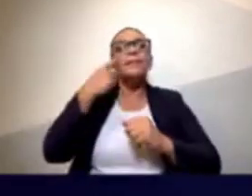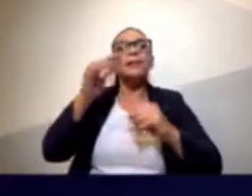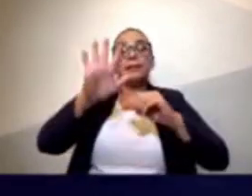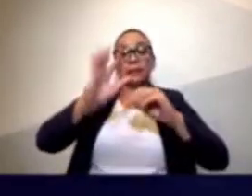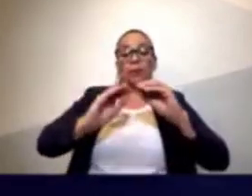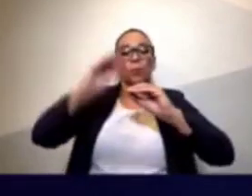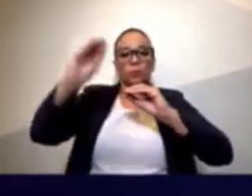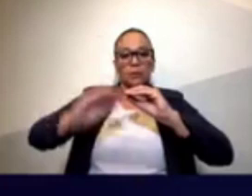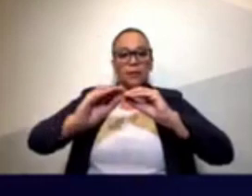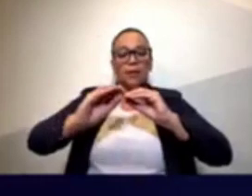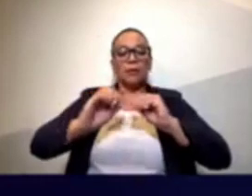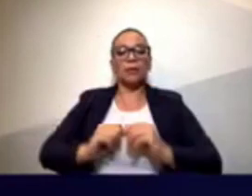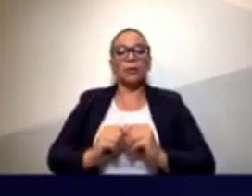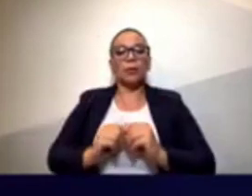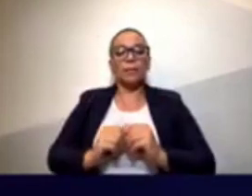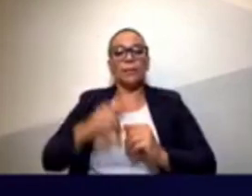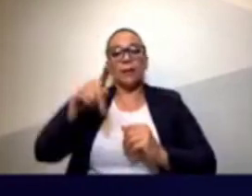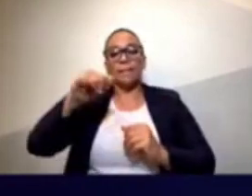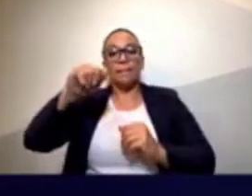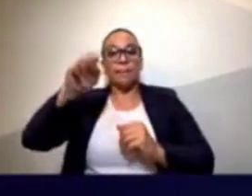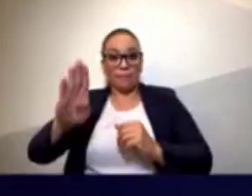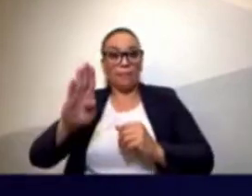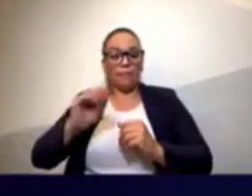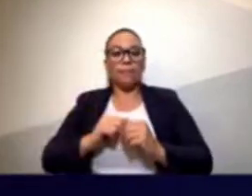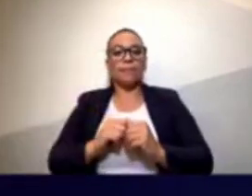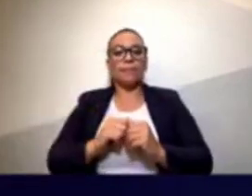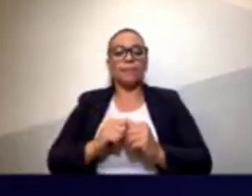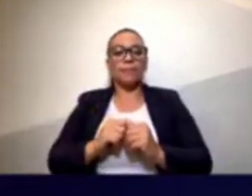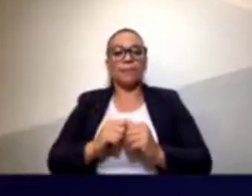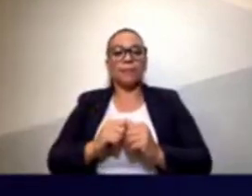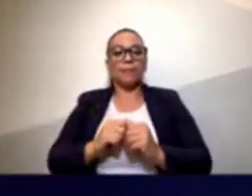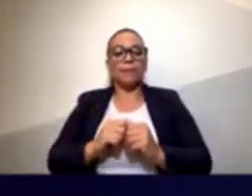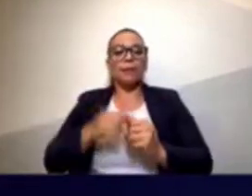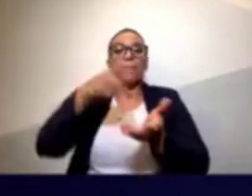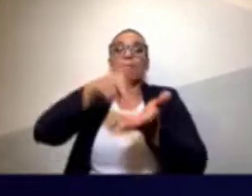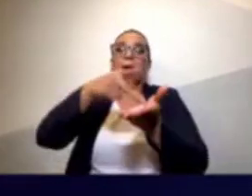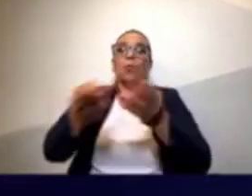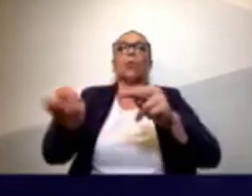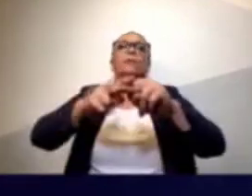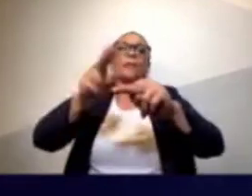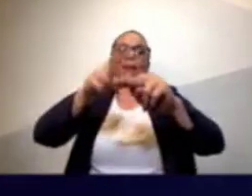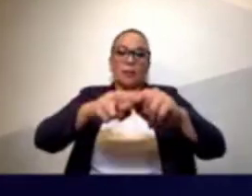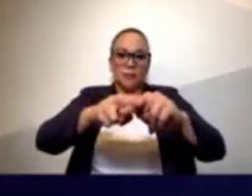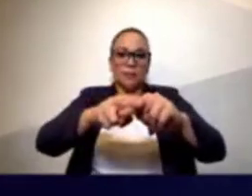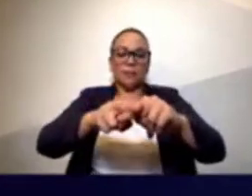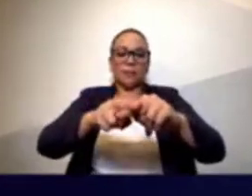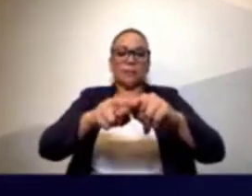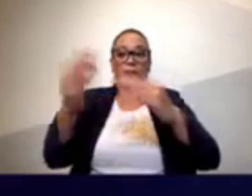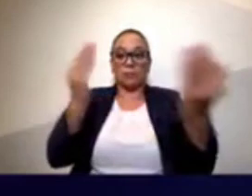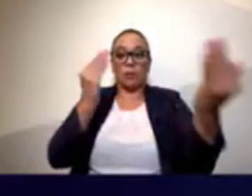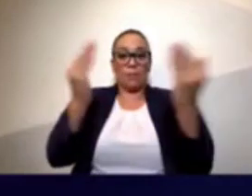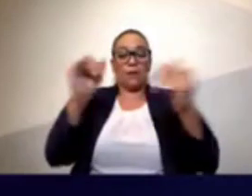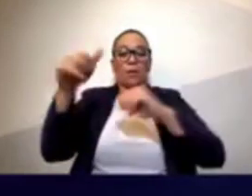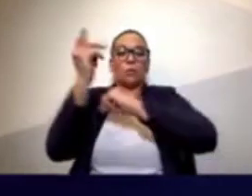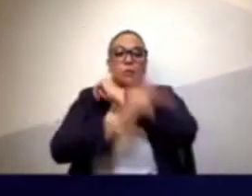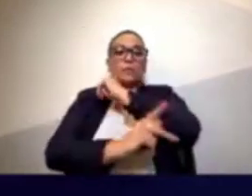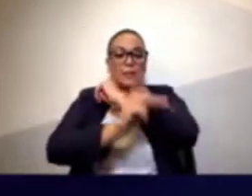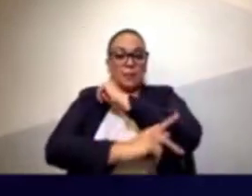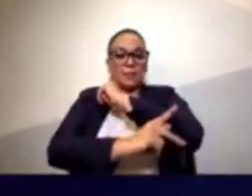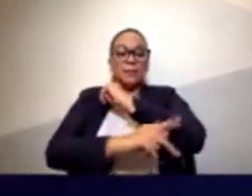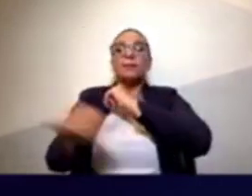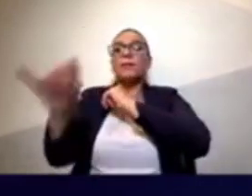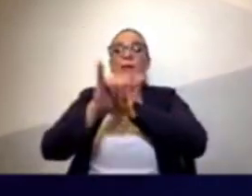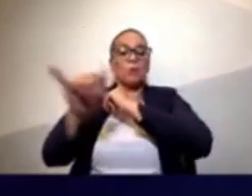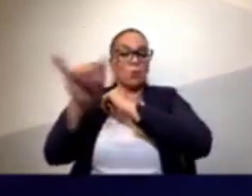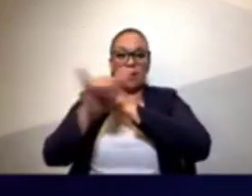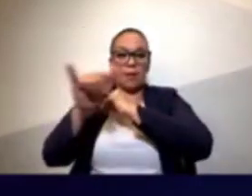5% del PIB se dedica al pago de intereses. Cuando nos comparamos con países que tienen la